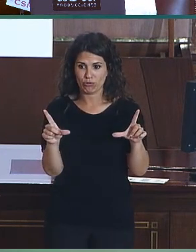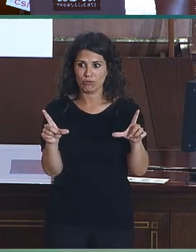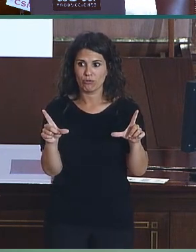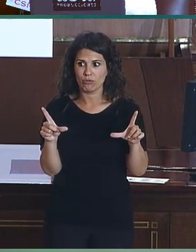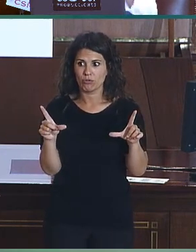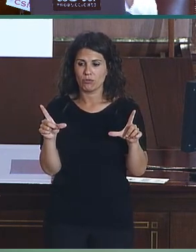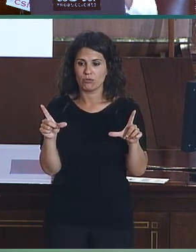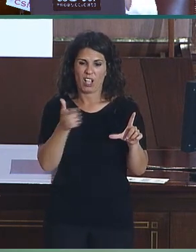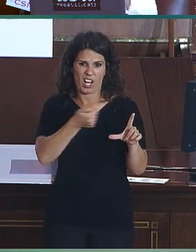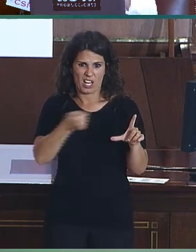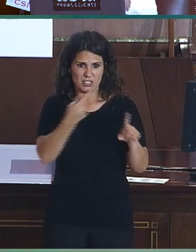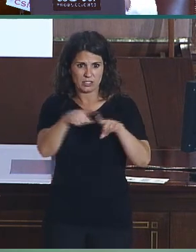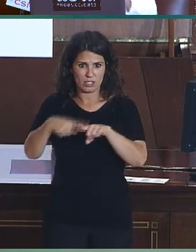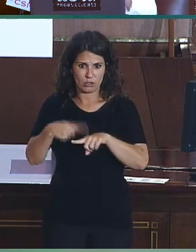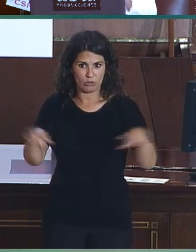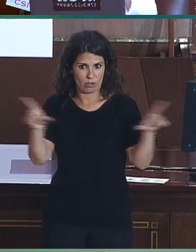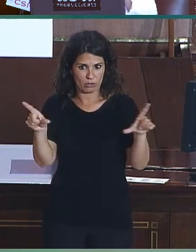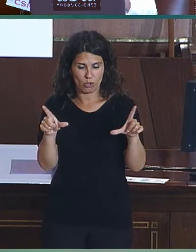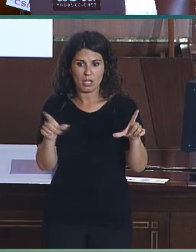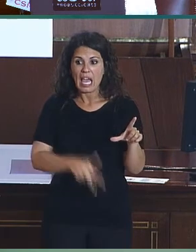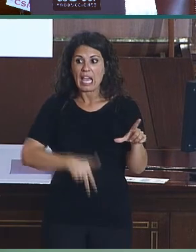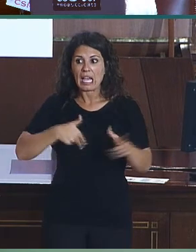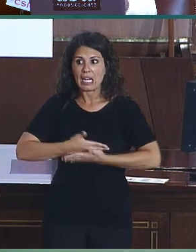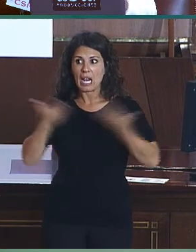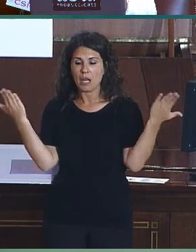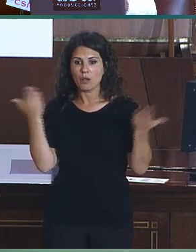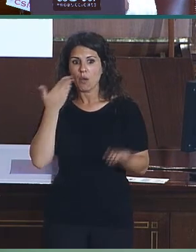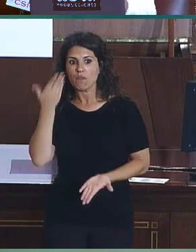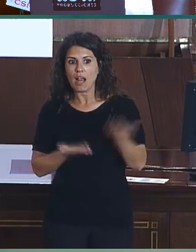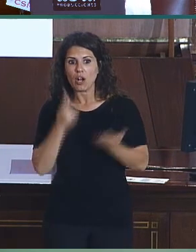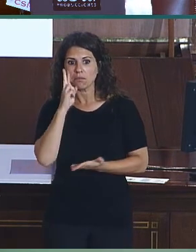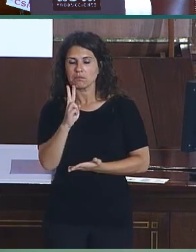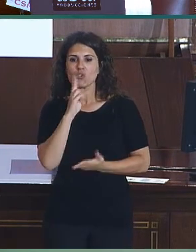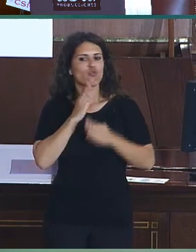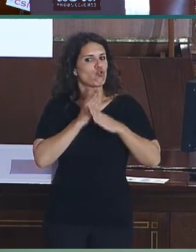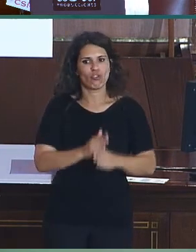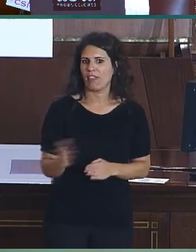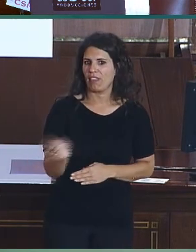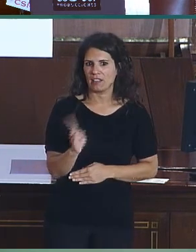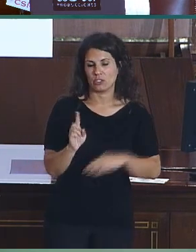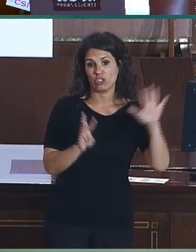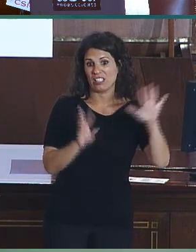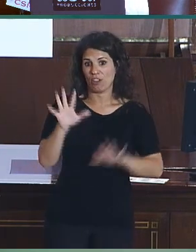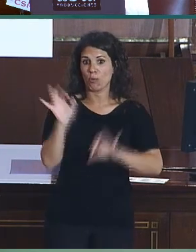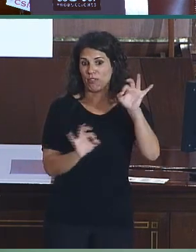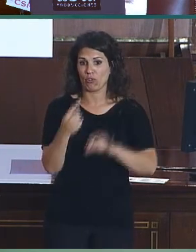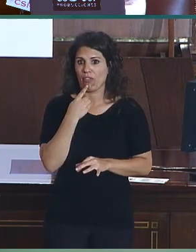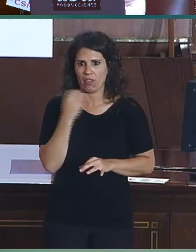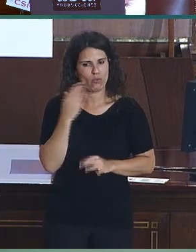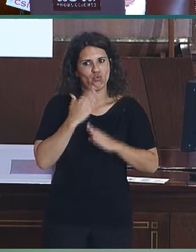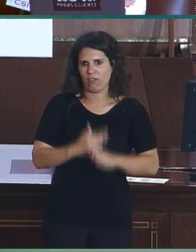los canales de televisión en general se valoran como insuficientes en un 85% de las